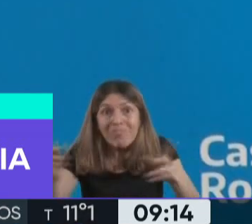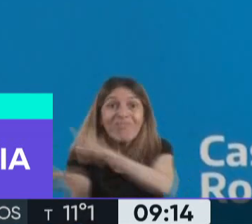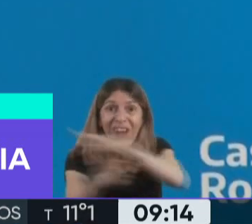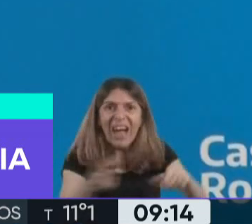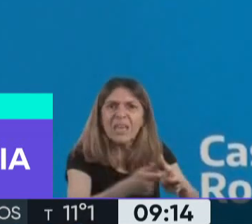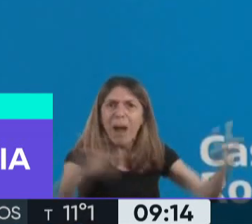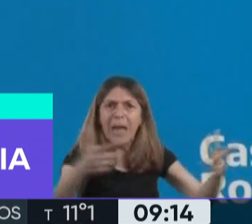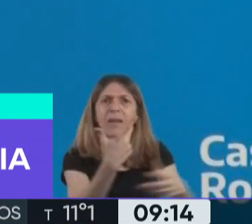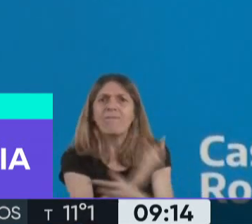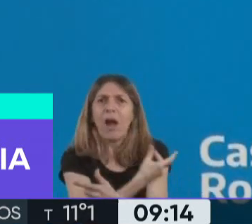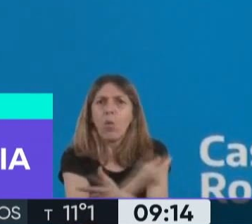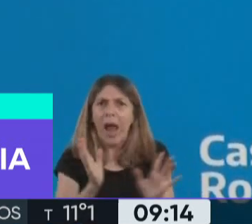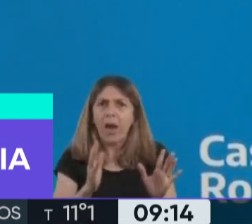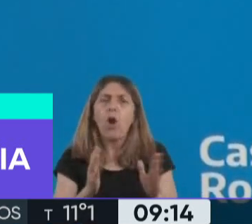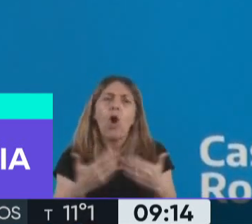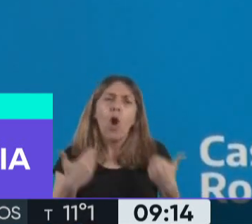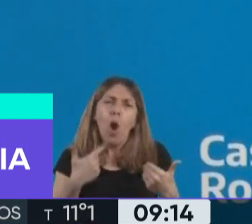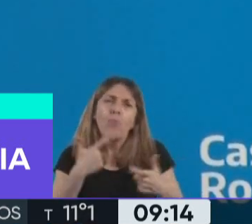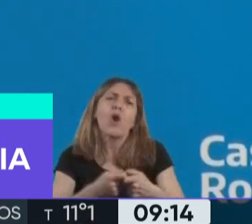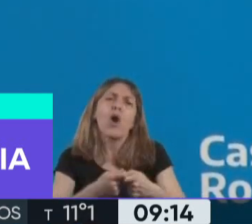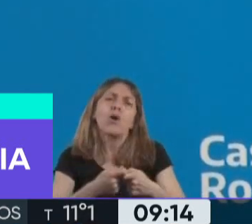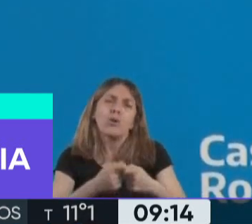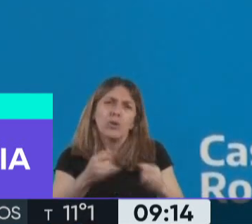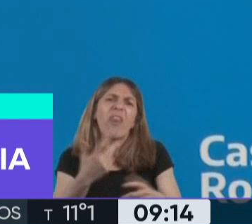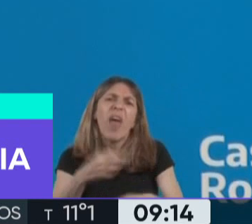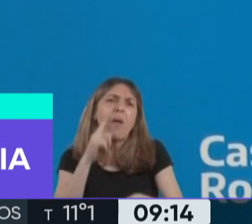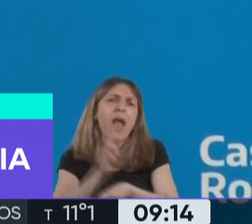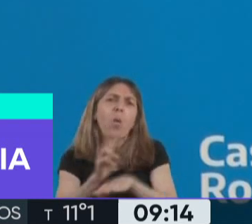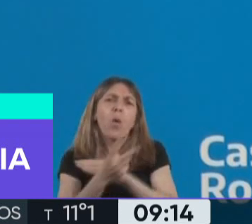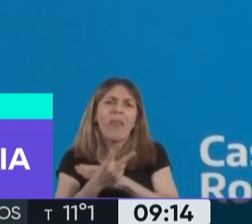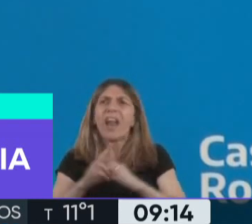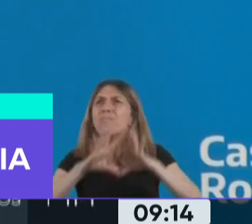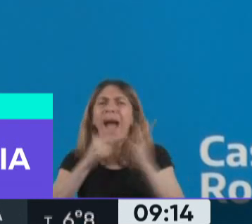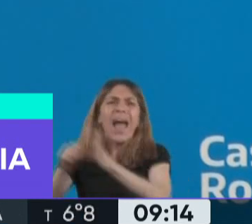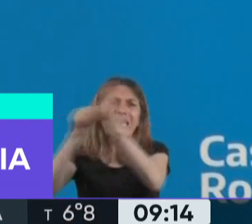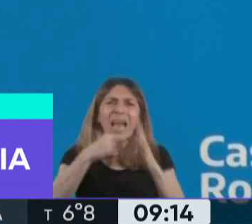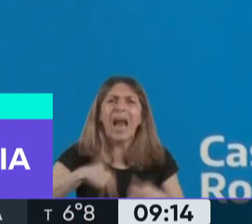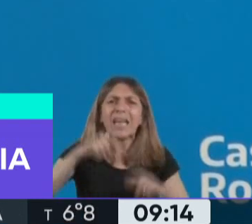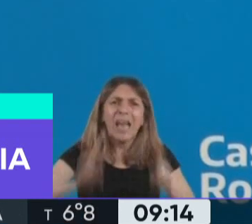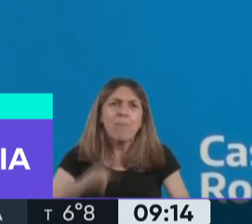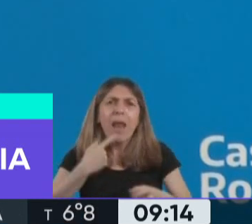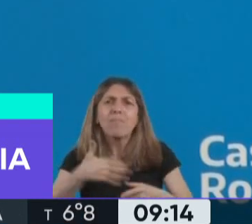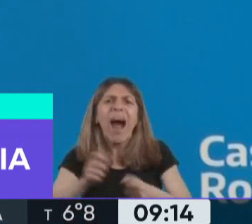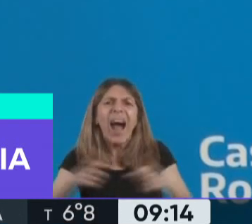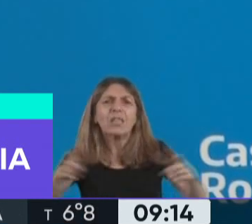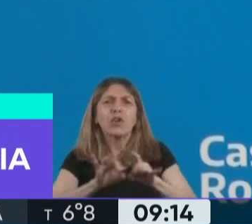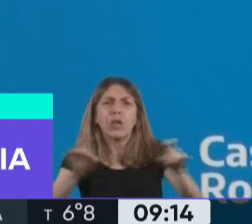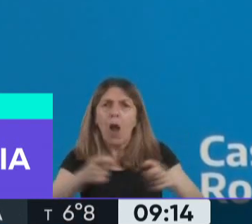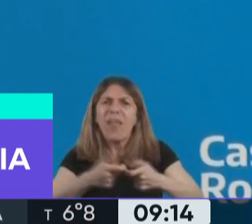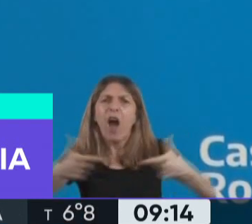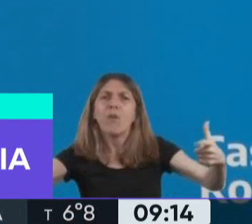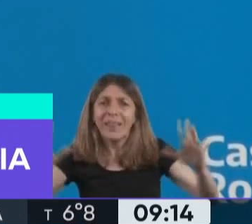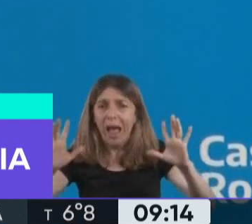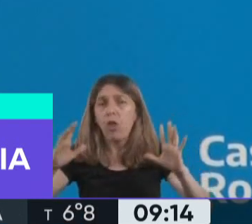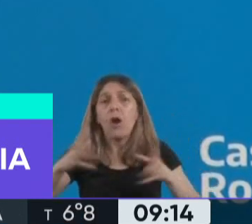más. Obviamente tenemos que cuidarnos. Está creciendo los casos en el mundo, están creciendo los casos en la Argentina. En la Argentina la campaña de vacunación ha sido